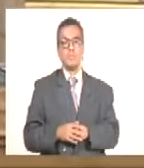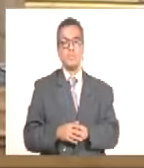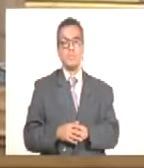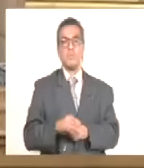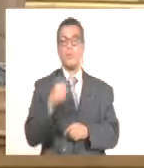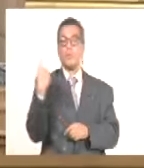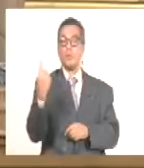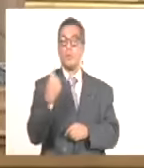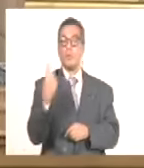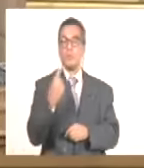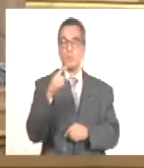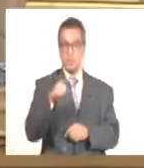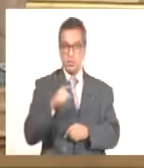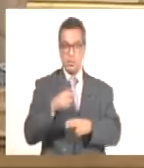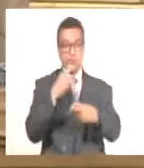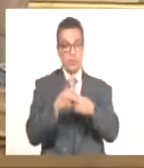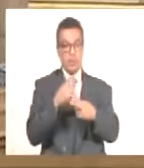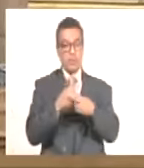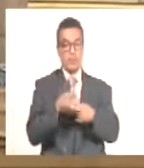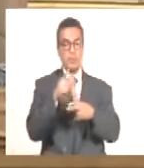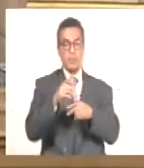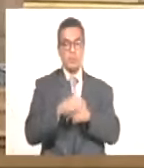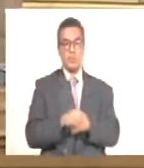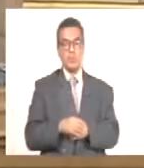no solamente peligrosa, sino